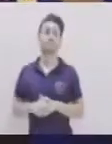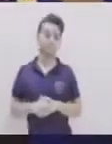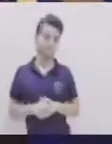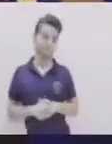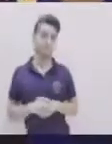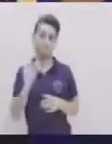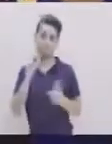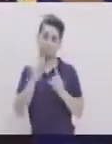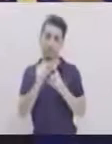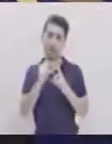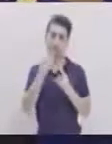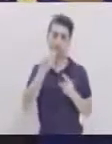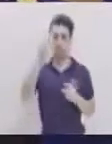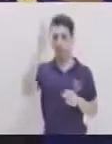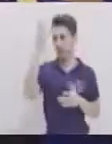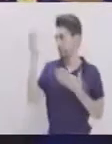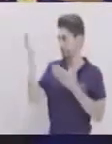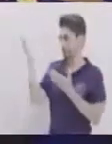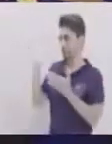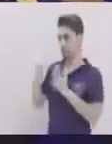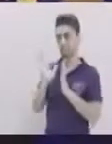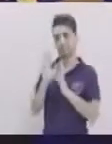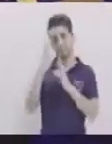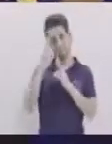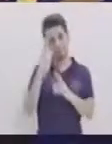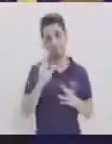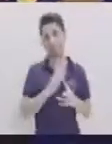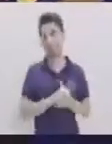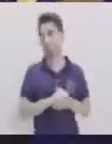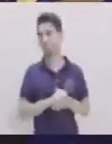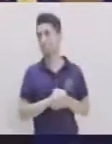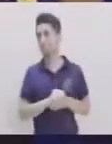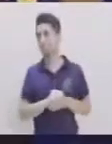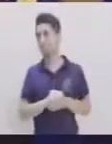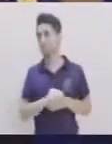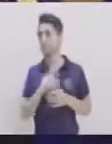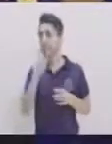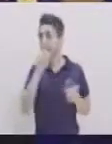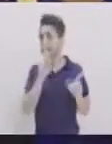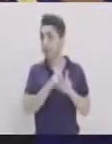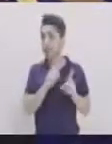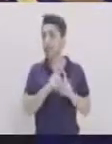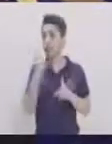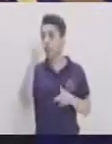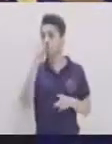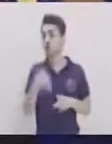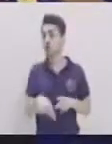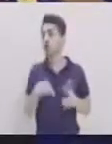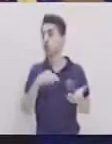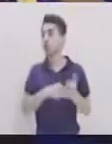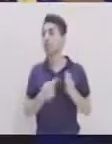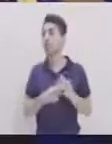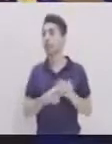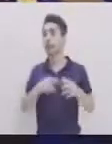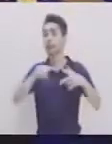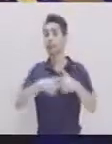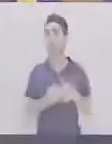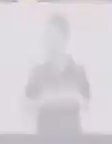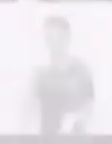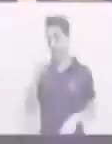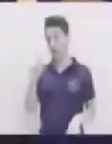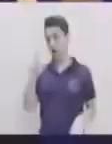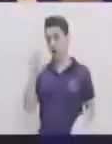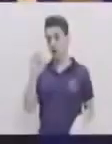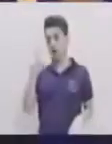Ral, ral, muy bien. En xinca le decimos sururu. Y también les recuerdo que es el lugar donde nace el